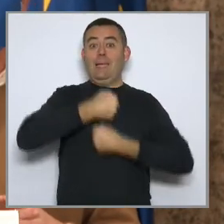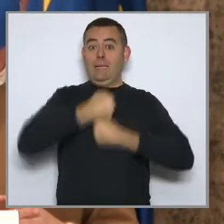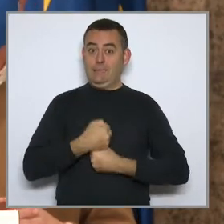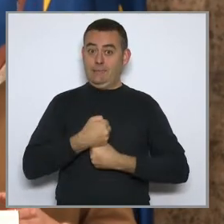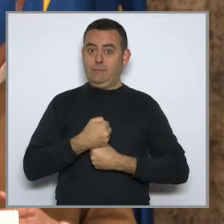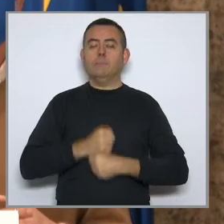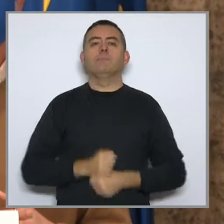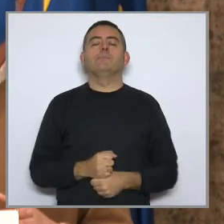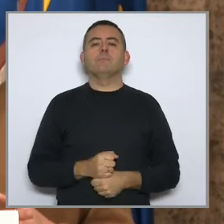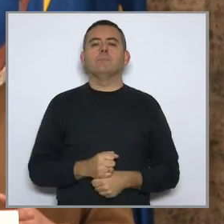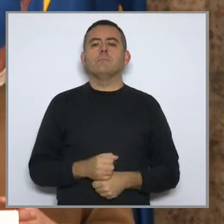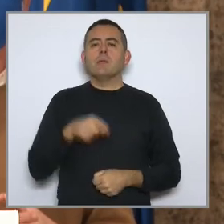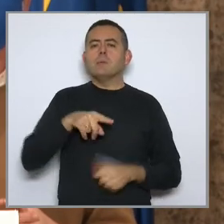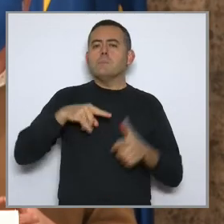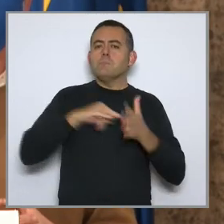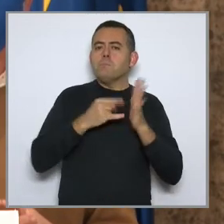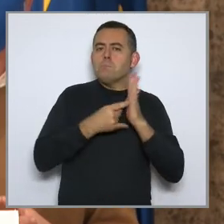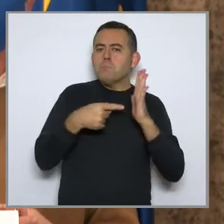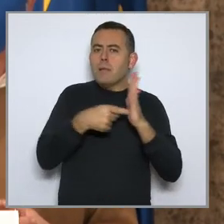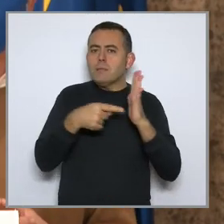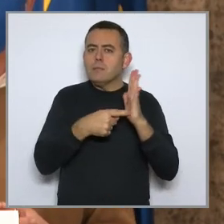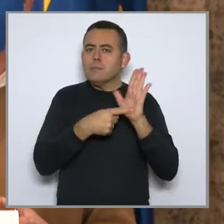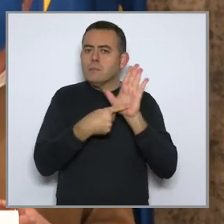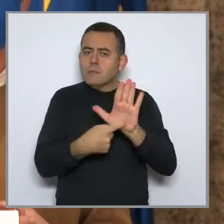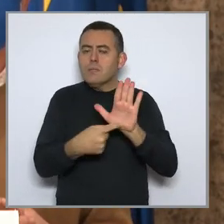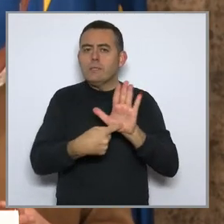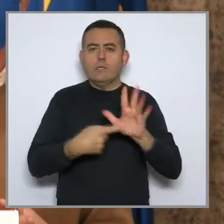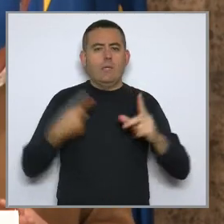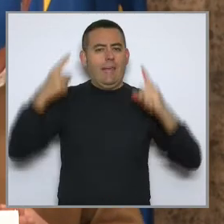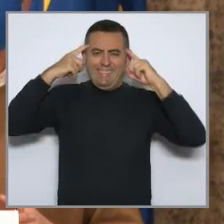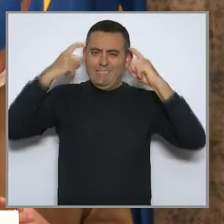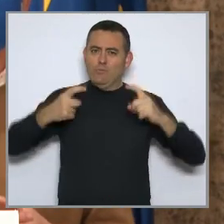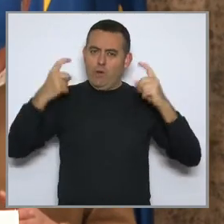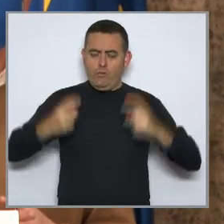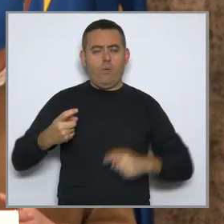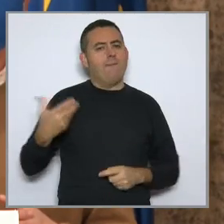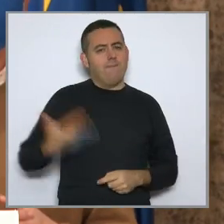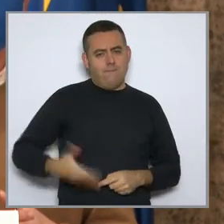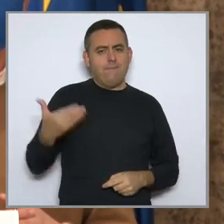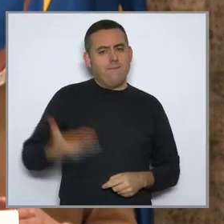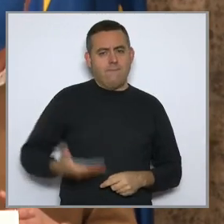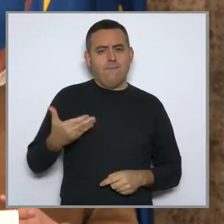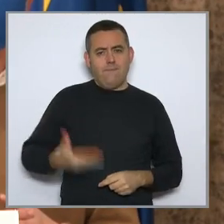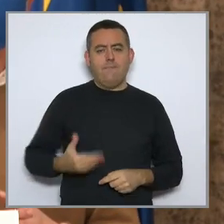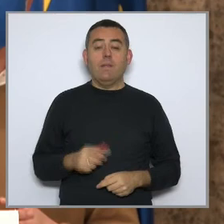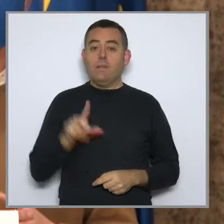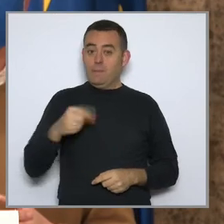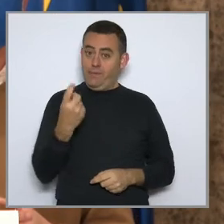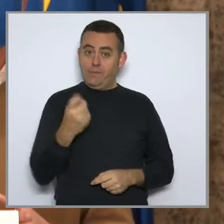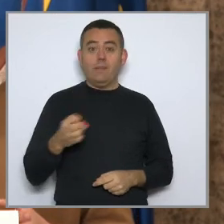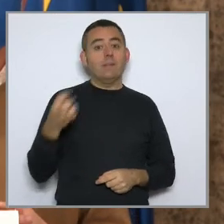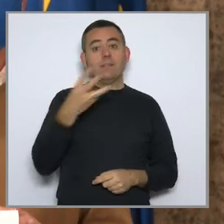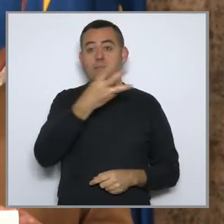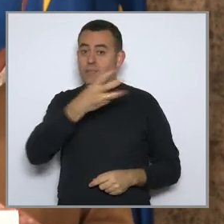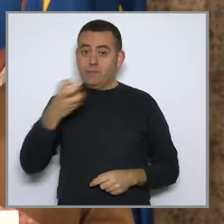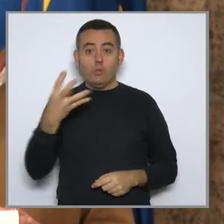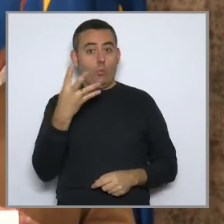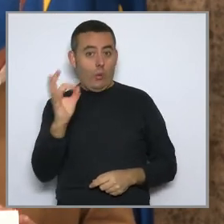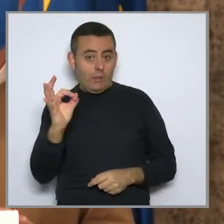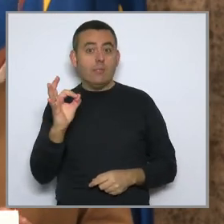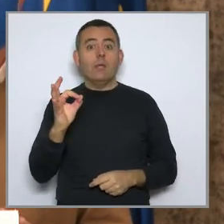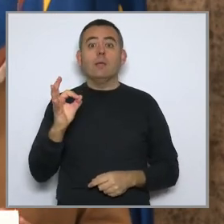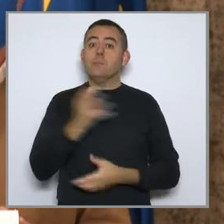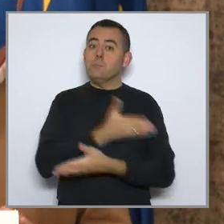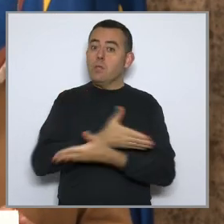es un esfuerzo tan grande como necesario, suma 340 millones de euros, de